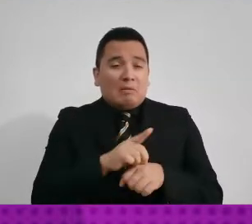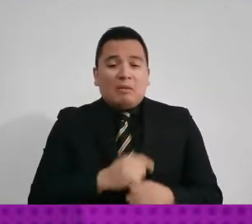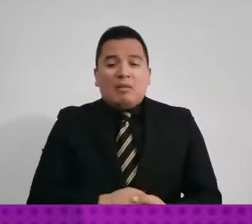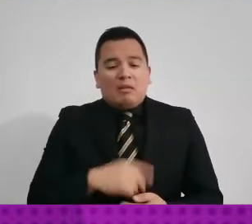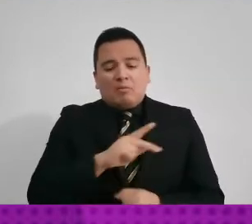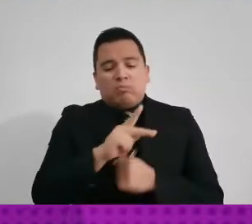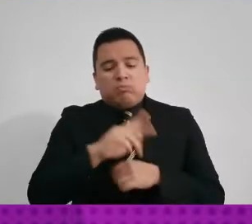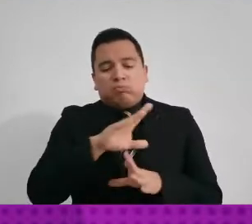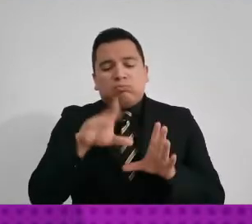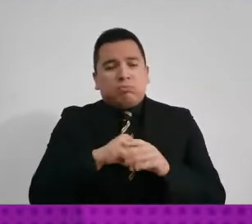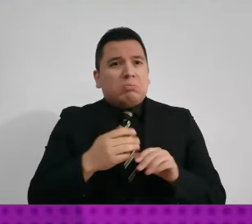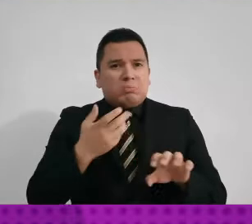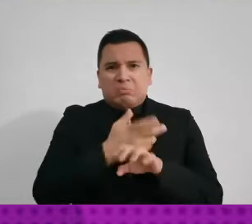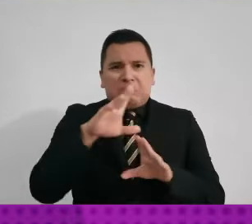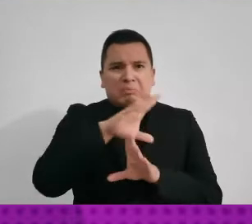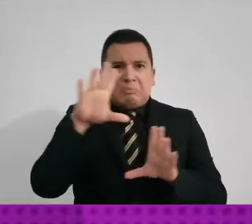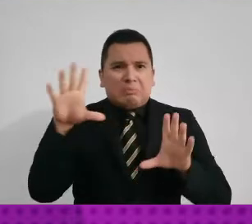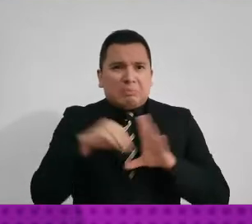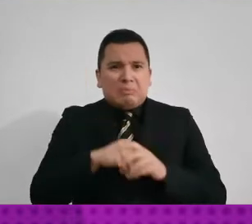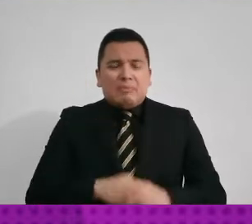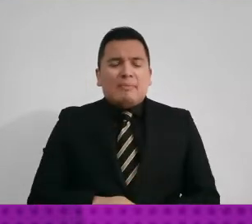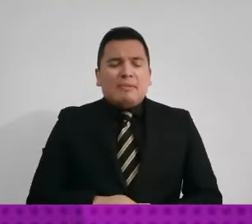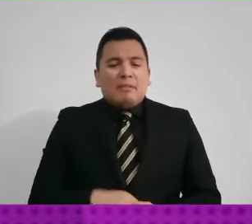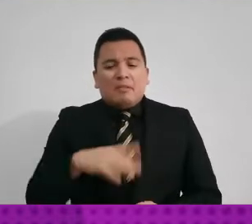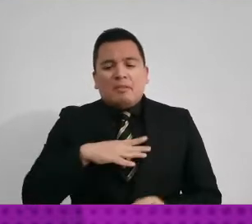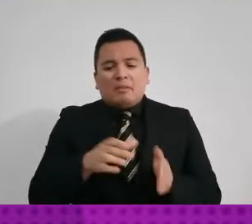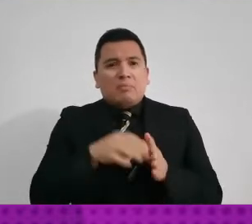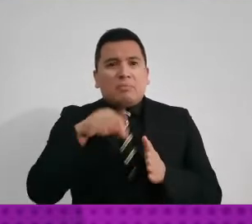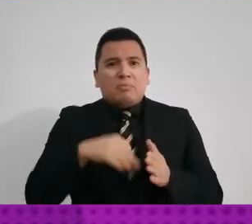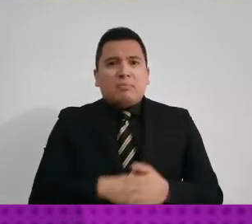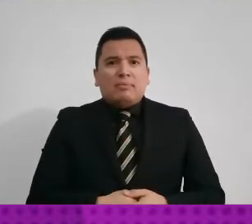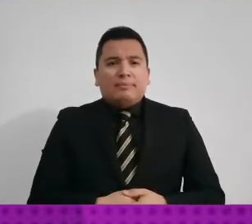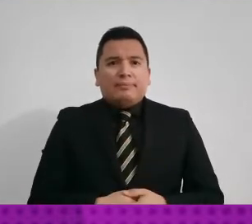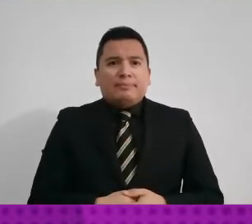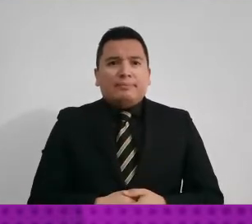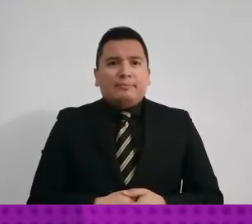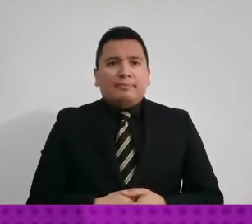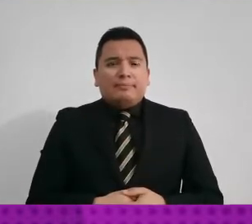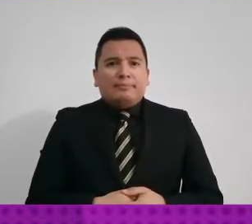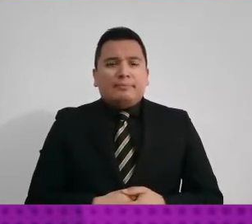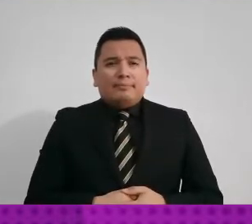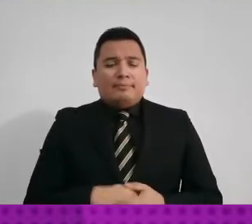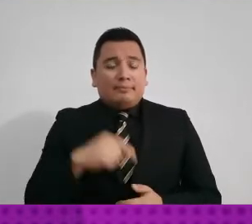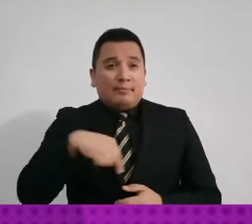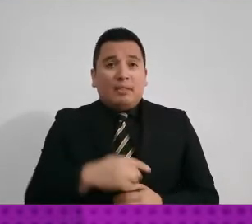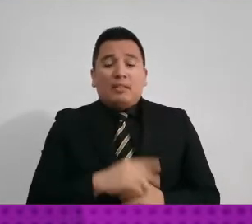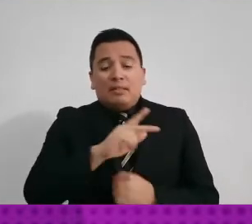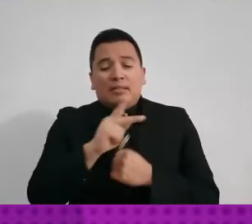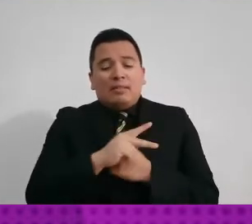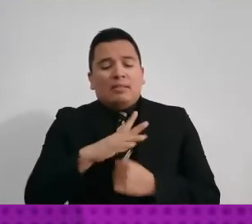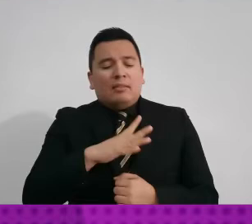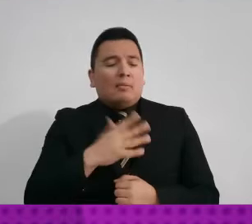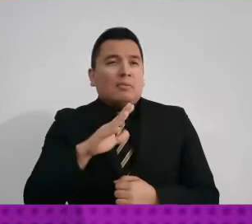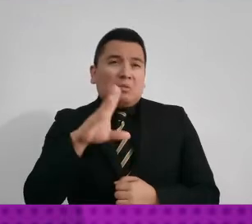día en todo el país, en todos los estados de la República, habrá elecciones y a nivel nacional más de 90 millones